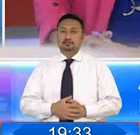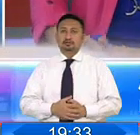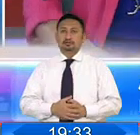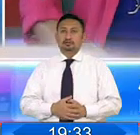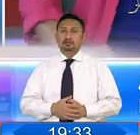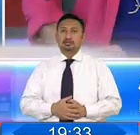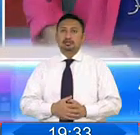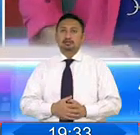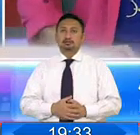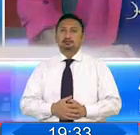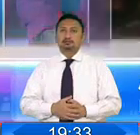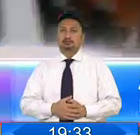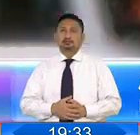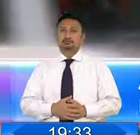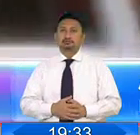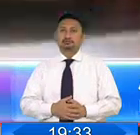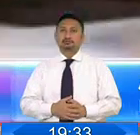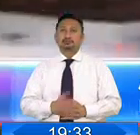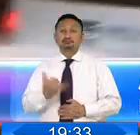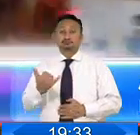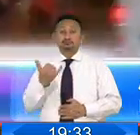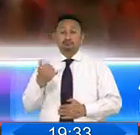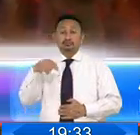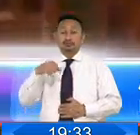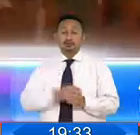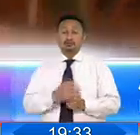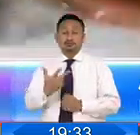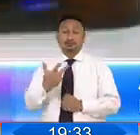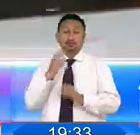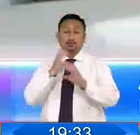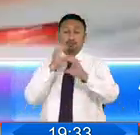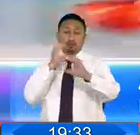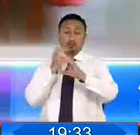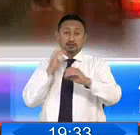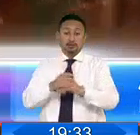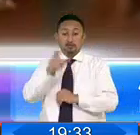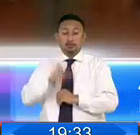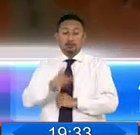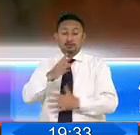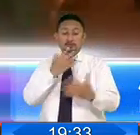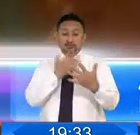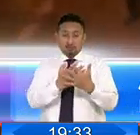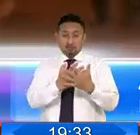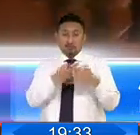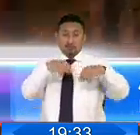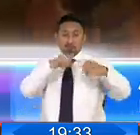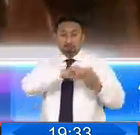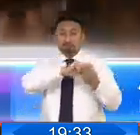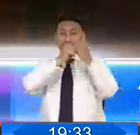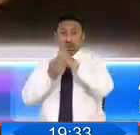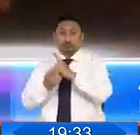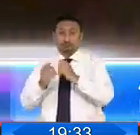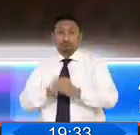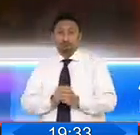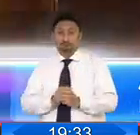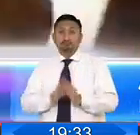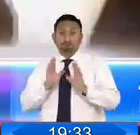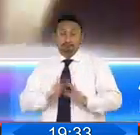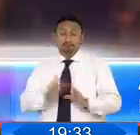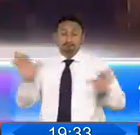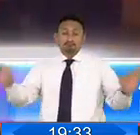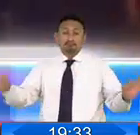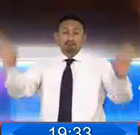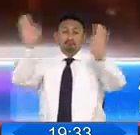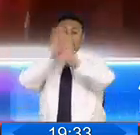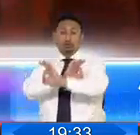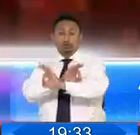Sí, se realiza en este momento, a esta hora de la noche, el traslado de tres buses con personas privadas de la libertad. Aparentemente los están